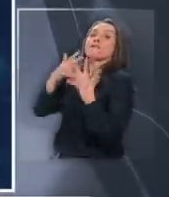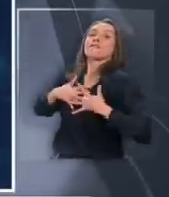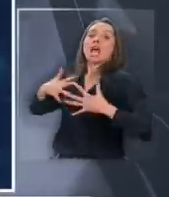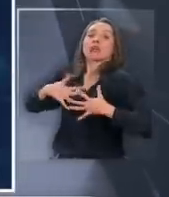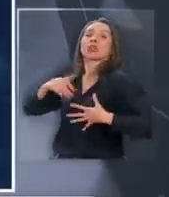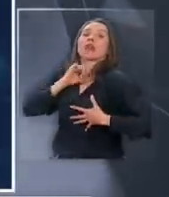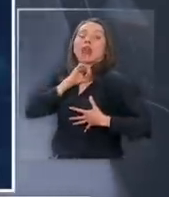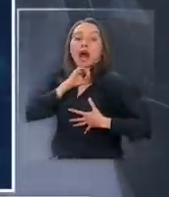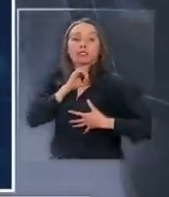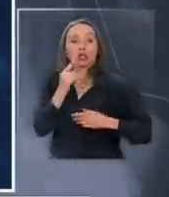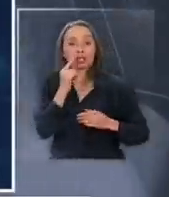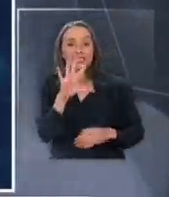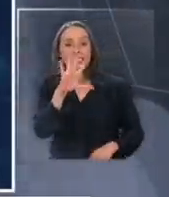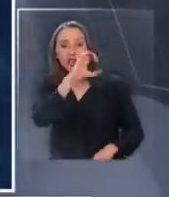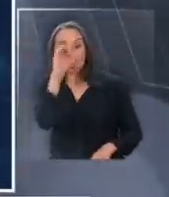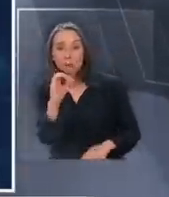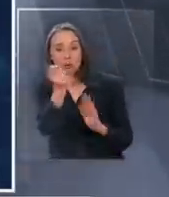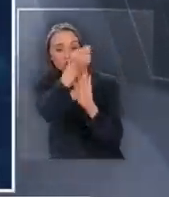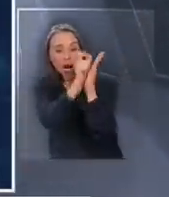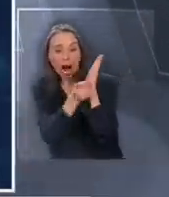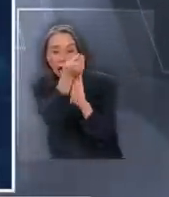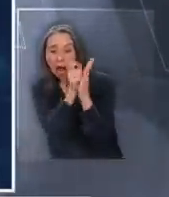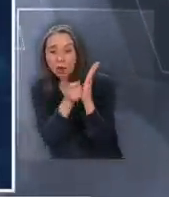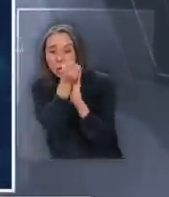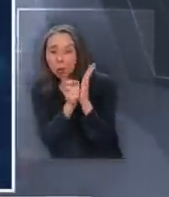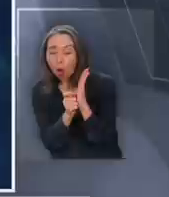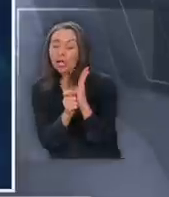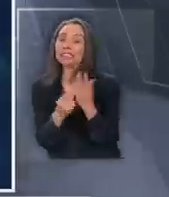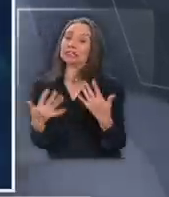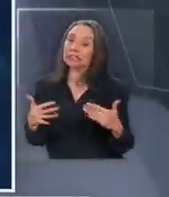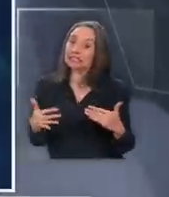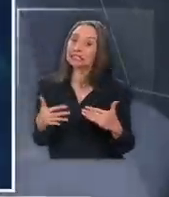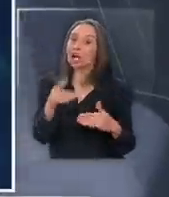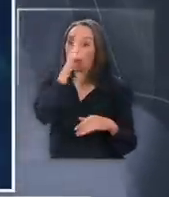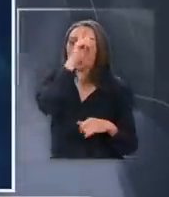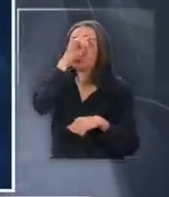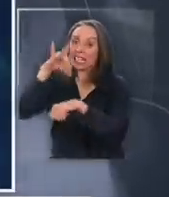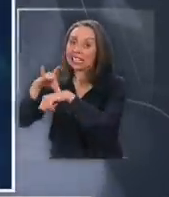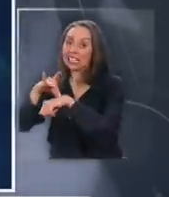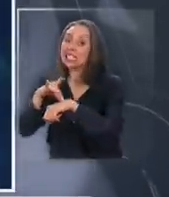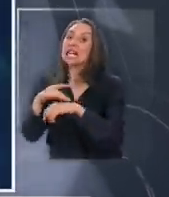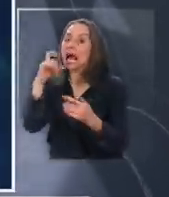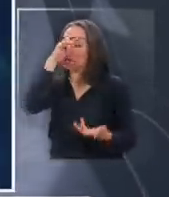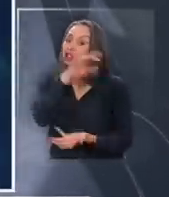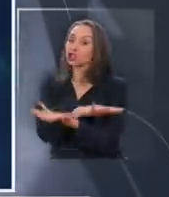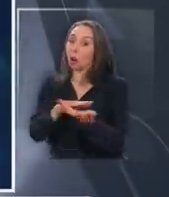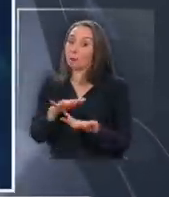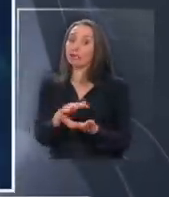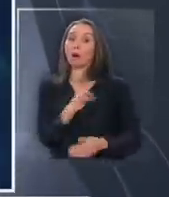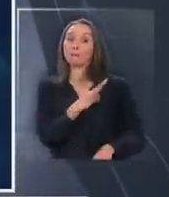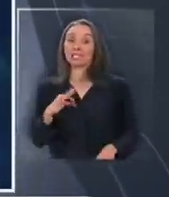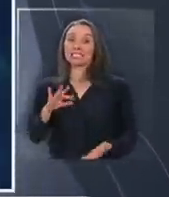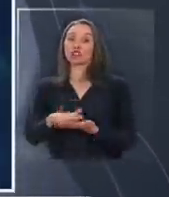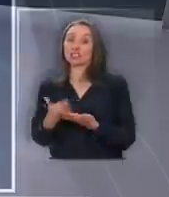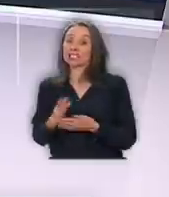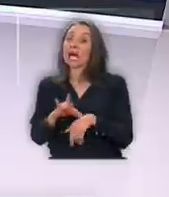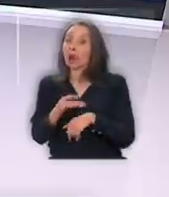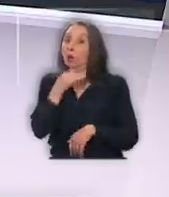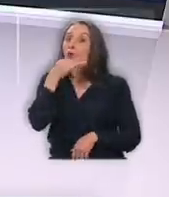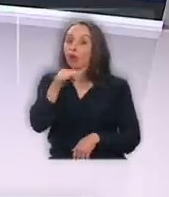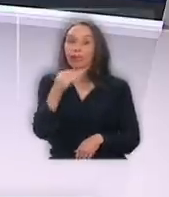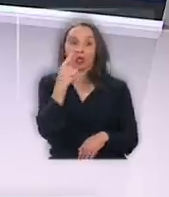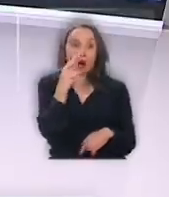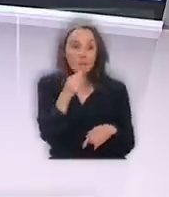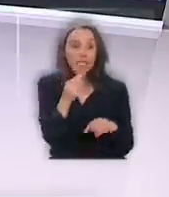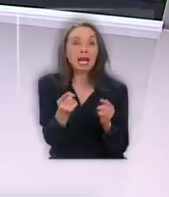día, y sacamos el 5% de esa cifra, vemos que está complicado nuestro sistema de salud, como lo ha reconocido la propia autoridad. Quiero mostrarle un gráfico más